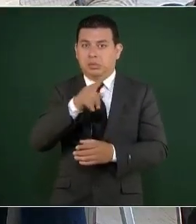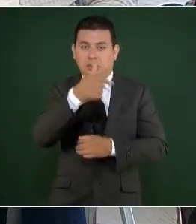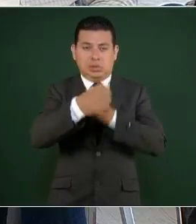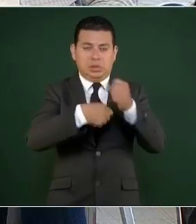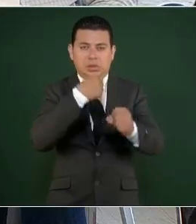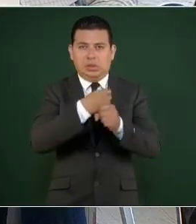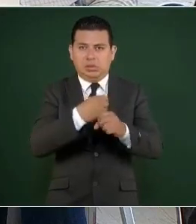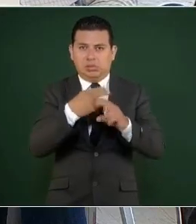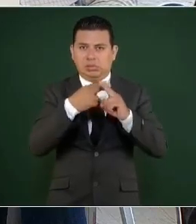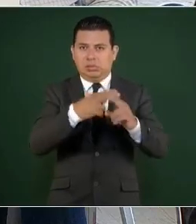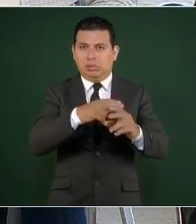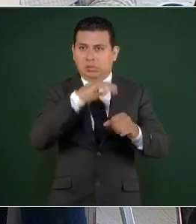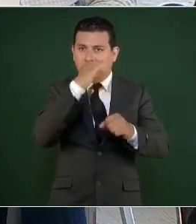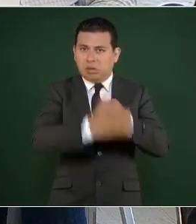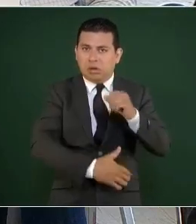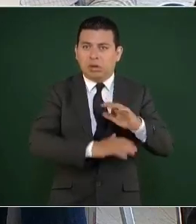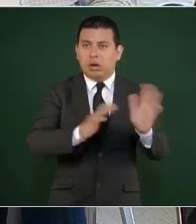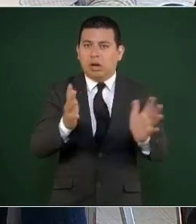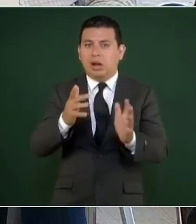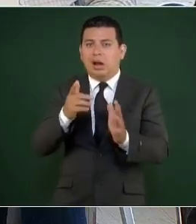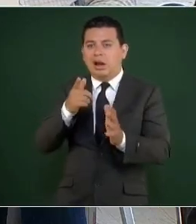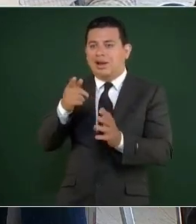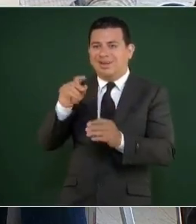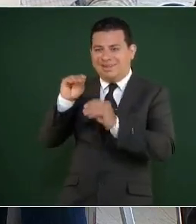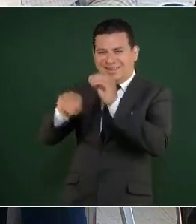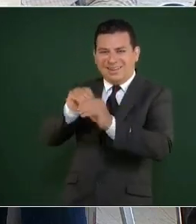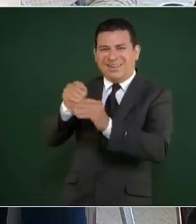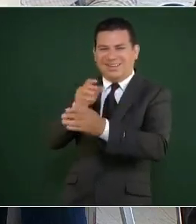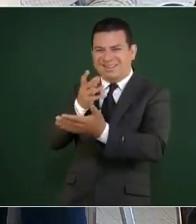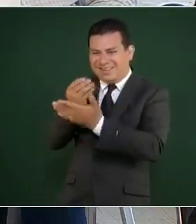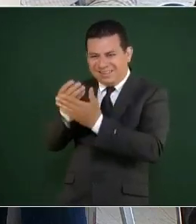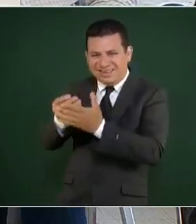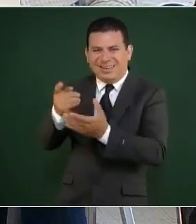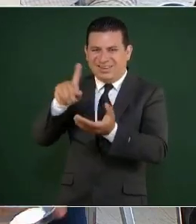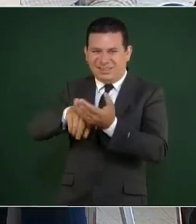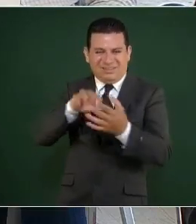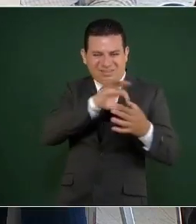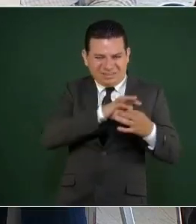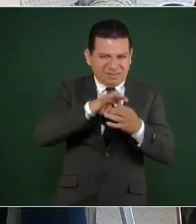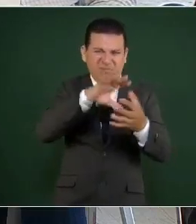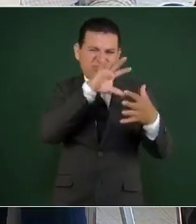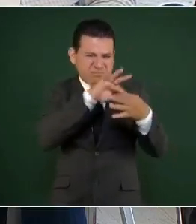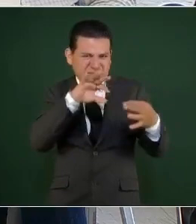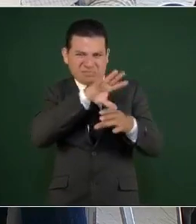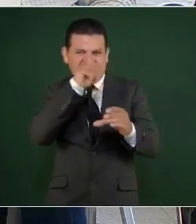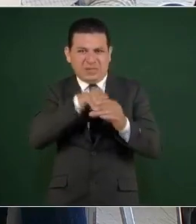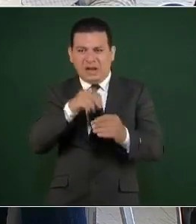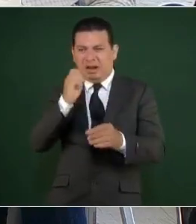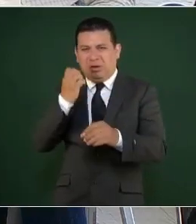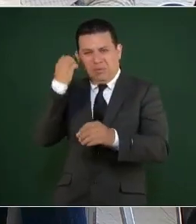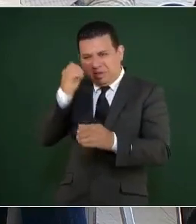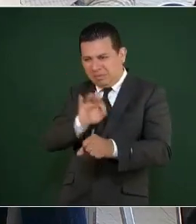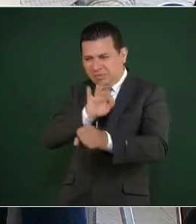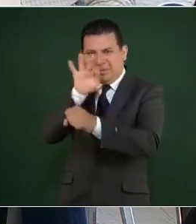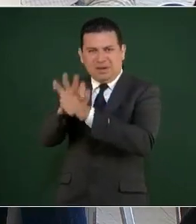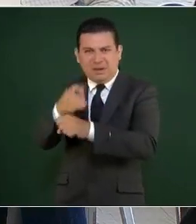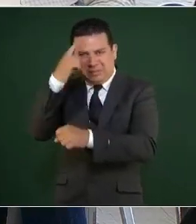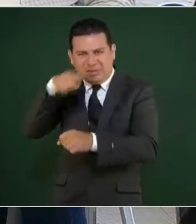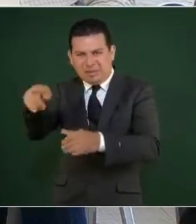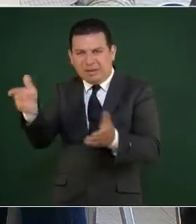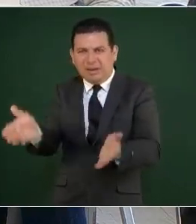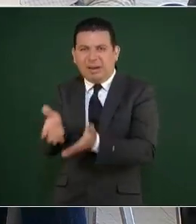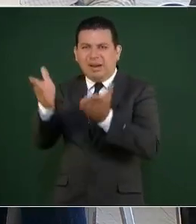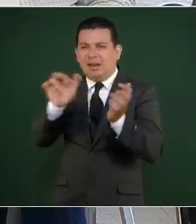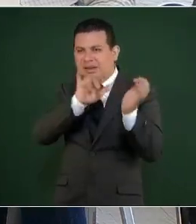suceder, se perderá una infraestructura que pudo haber servido junto con todo lo que usted ha dotado a Oaxaca para poder generar